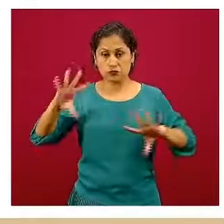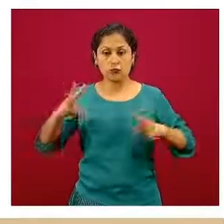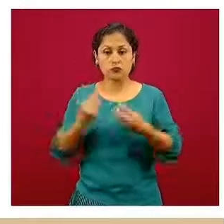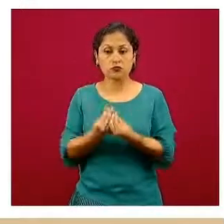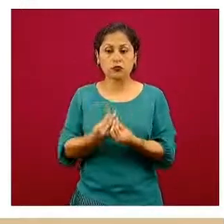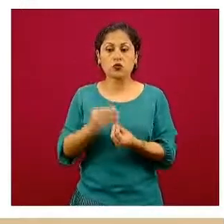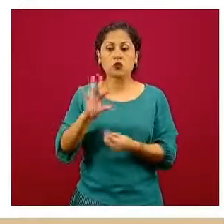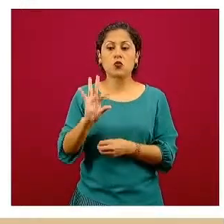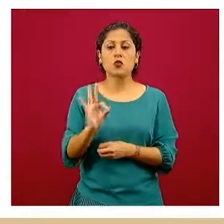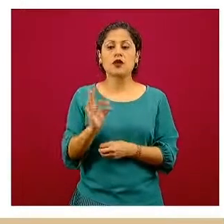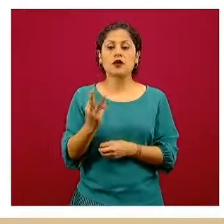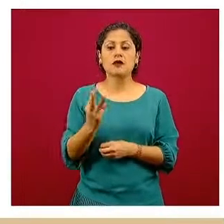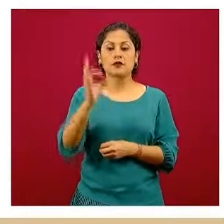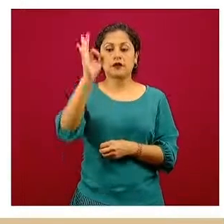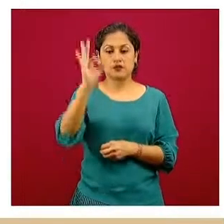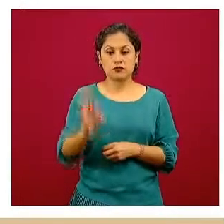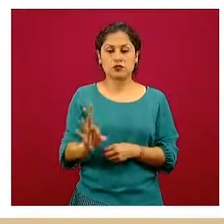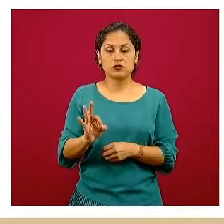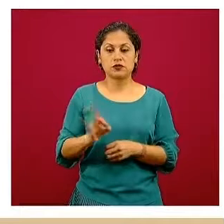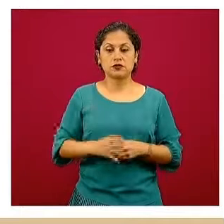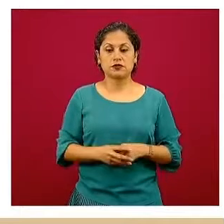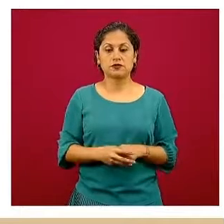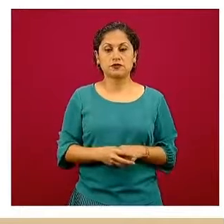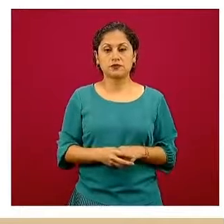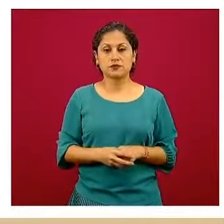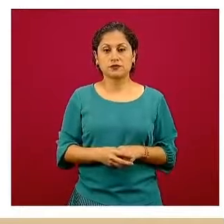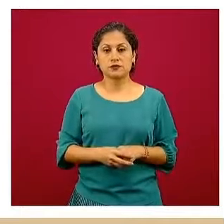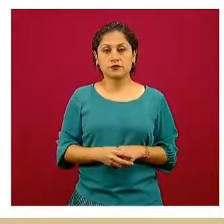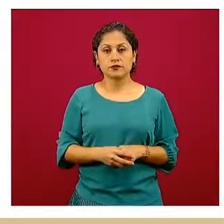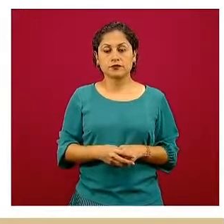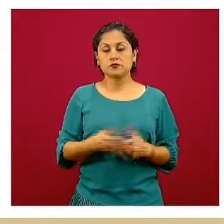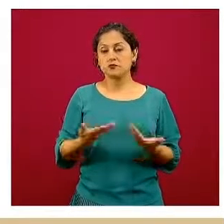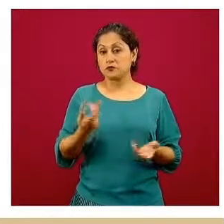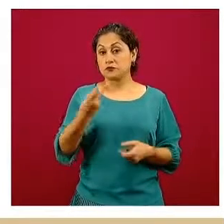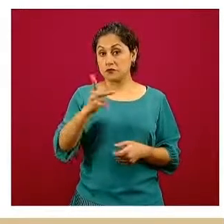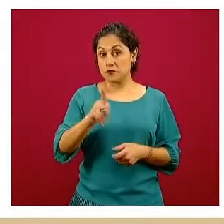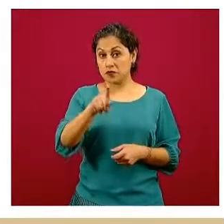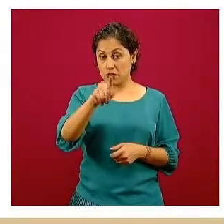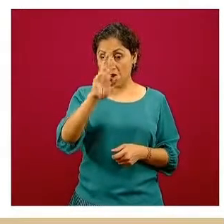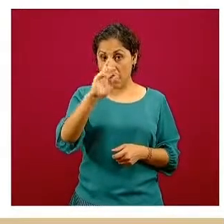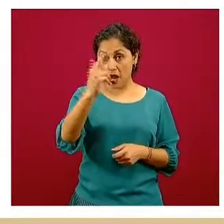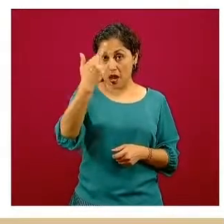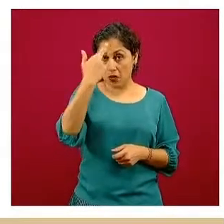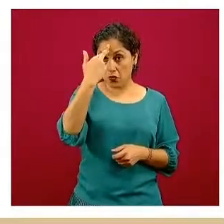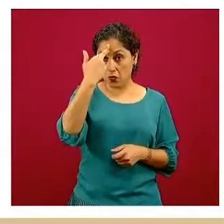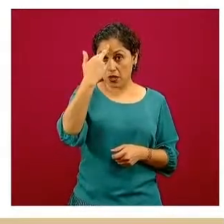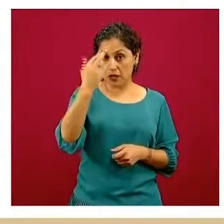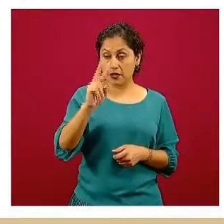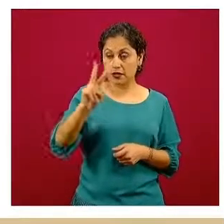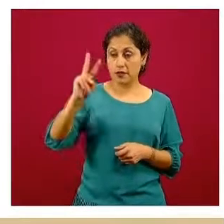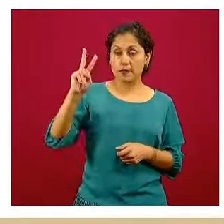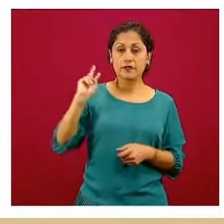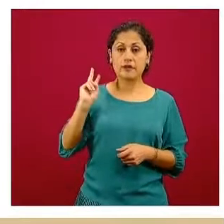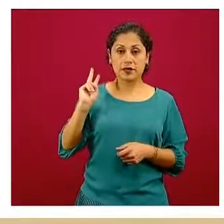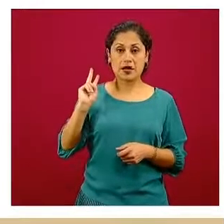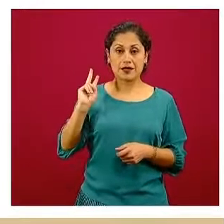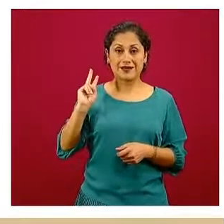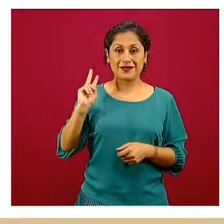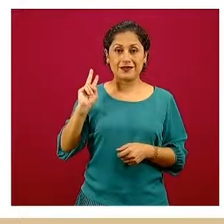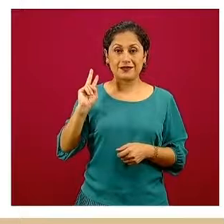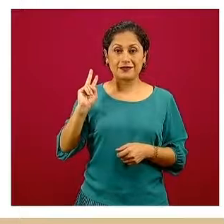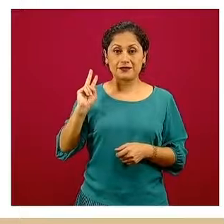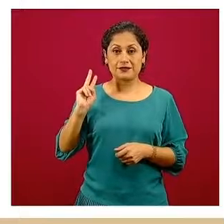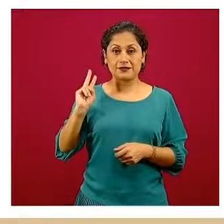el 43%. Sin embargo, recordemos las imágenes del viernes. Para la